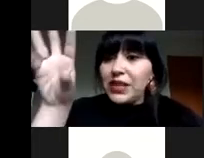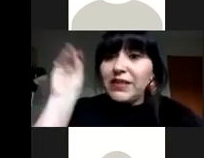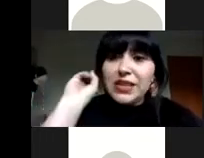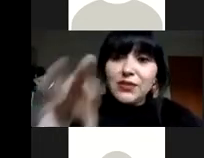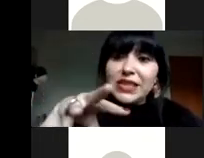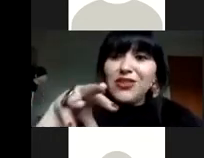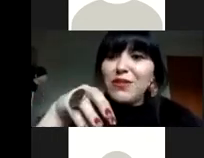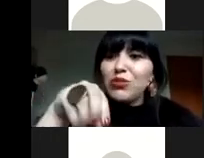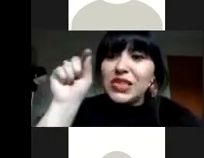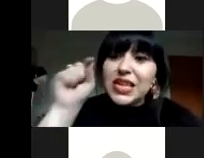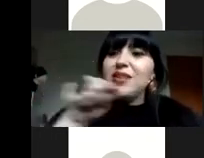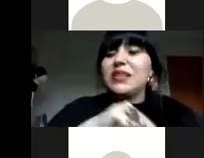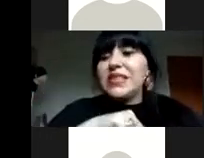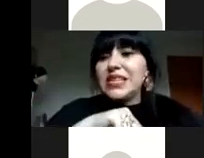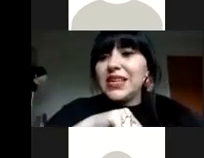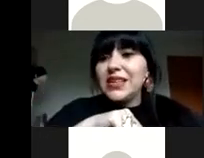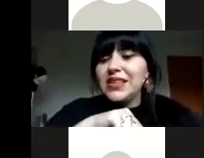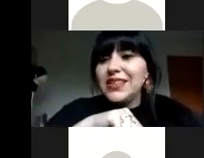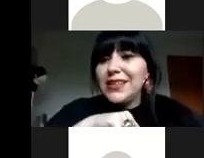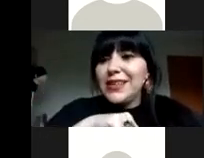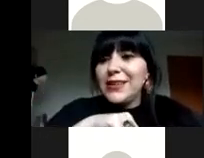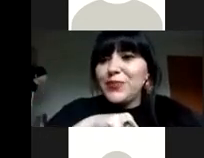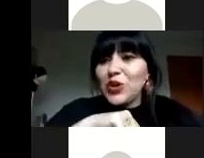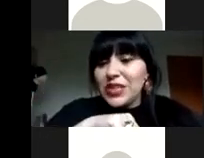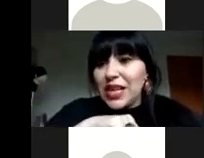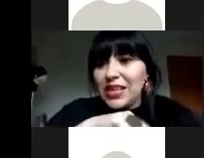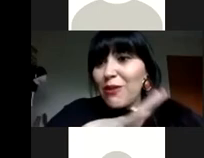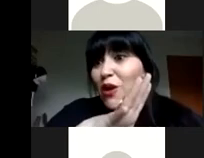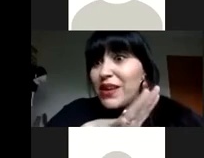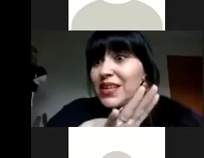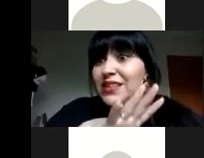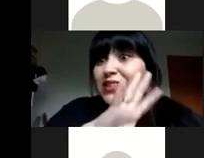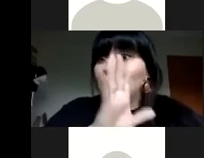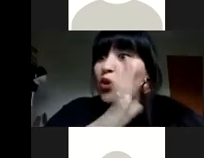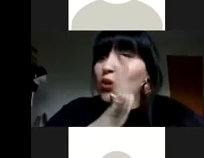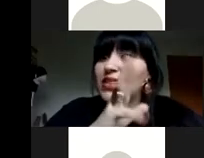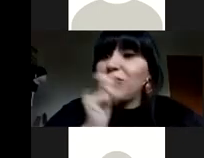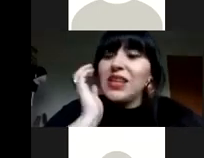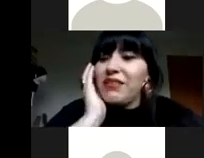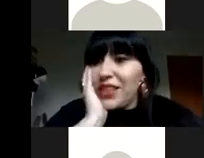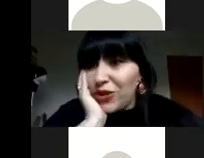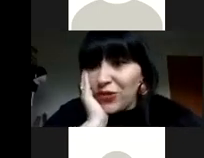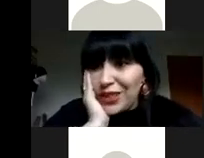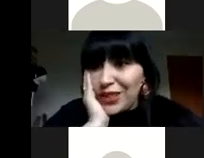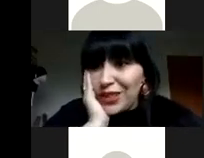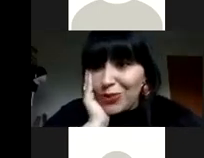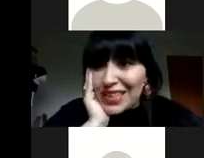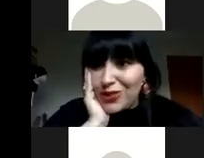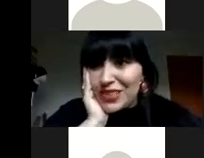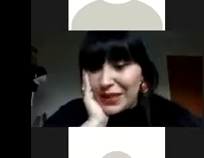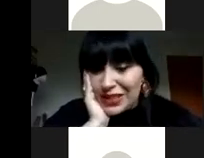Zoom le va a ir mandando la preguntita y usted va a tener que contestar. Y vamos a ver cómo estamos de dividido y cómo